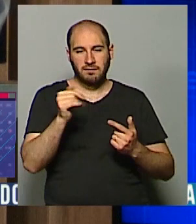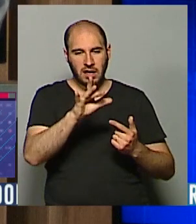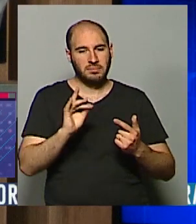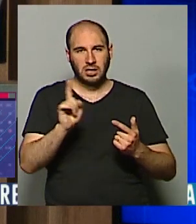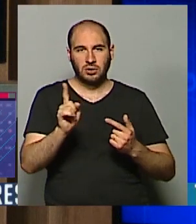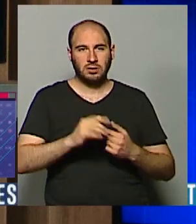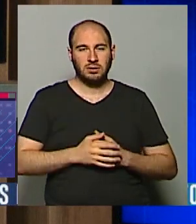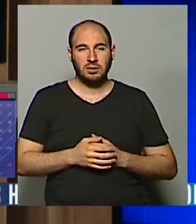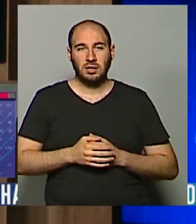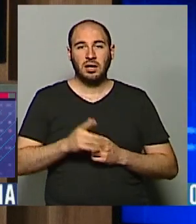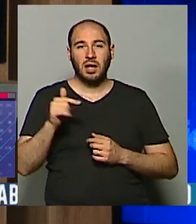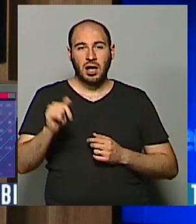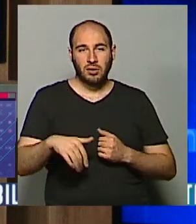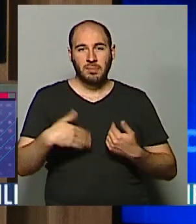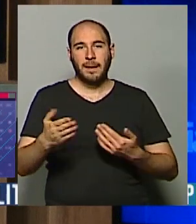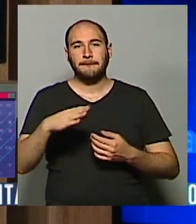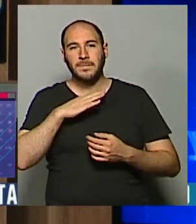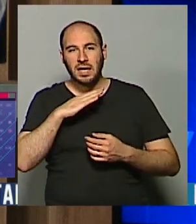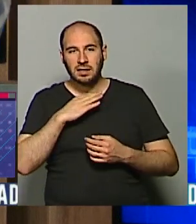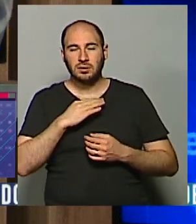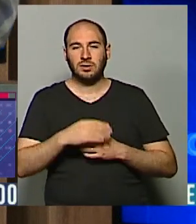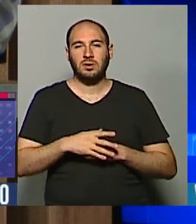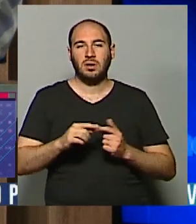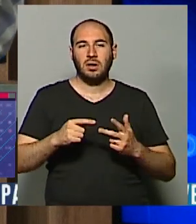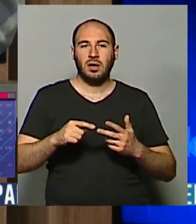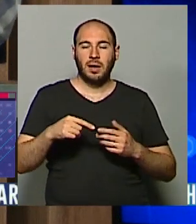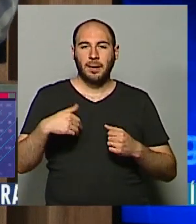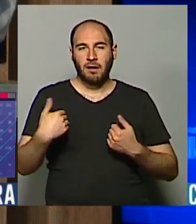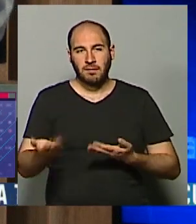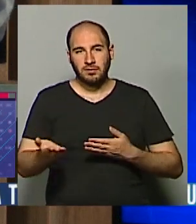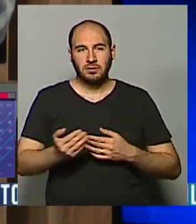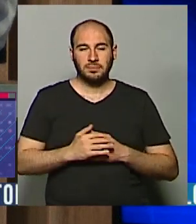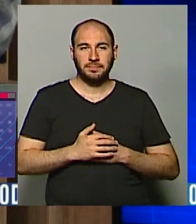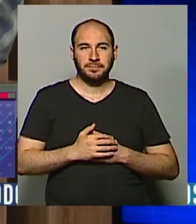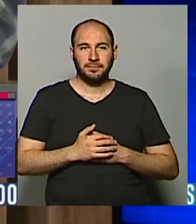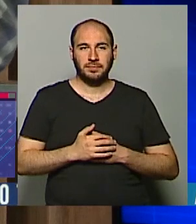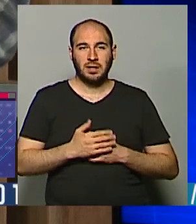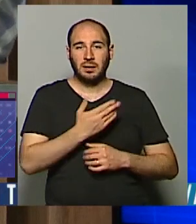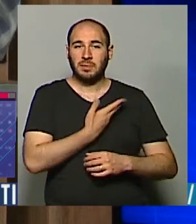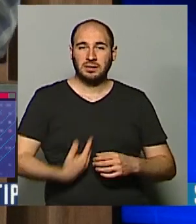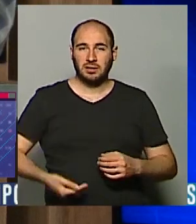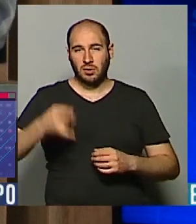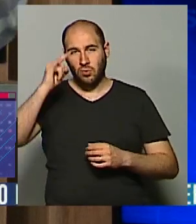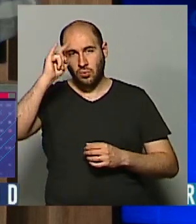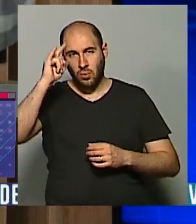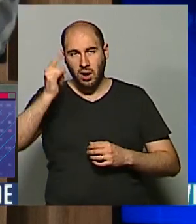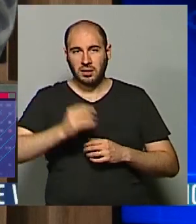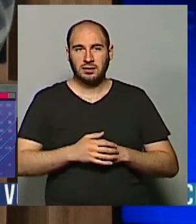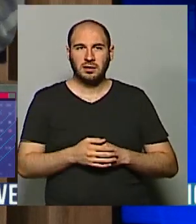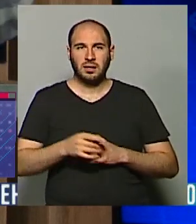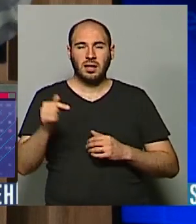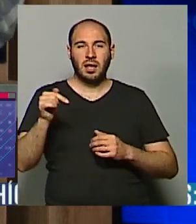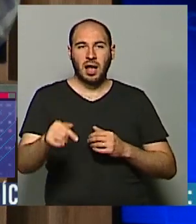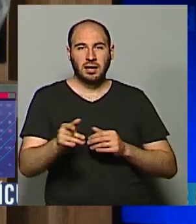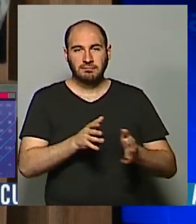Bolivia. Se está acercando a México, se muestra con el presidente de Uruguay. O sea, está